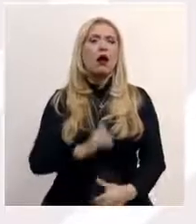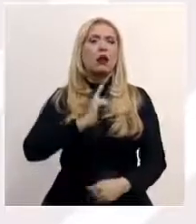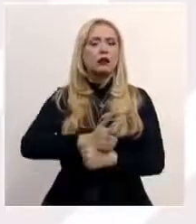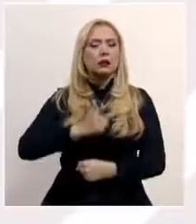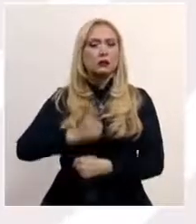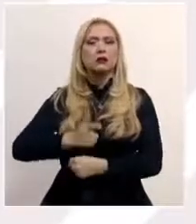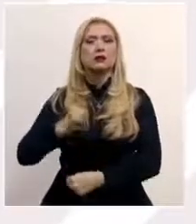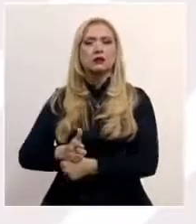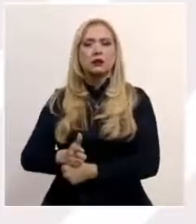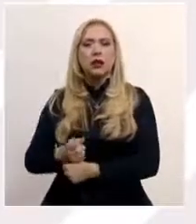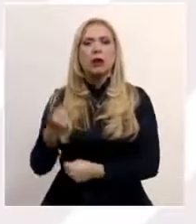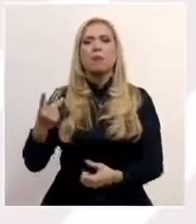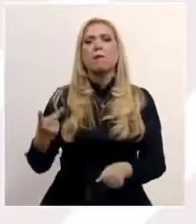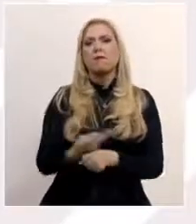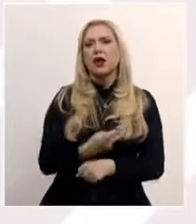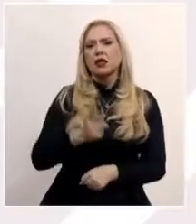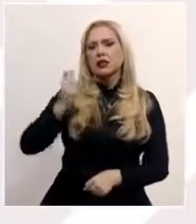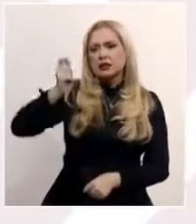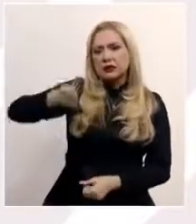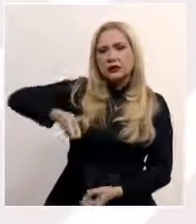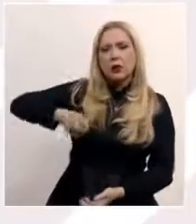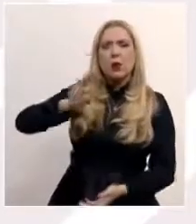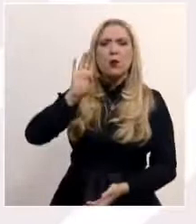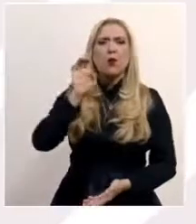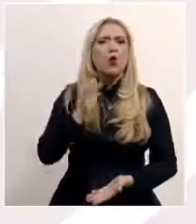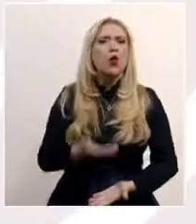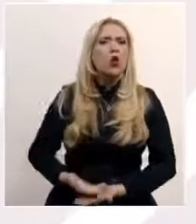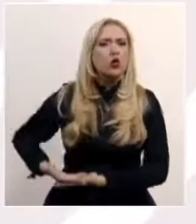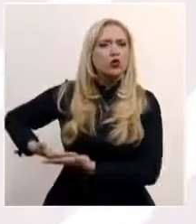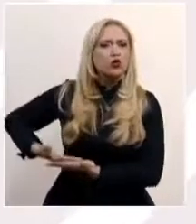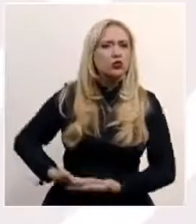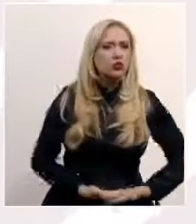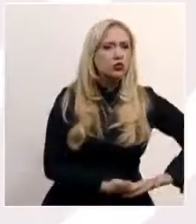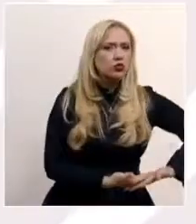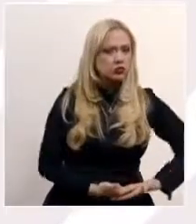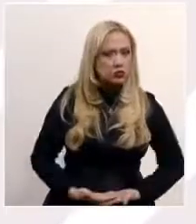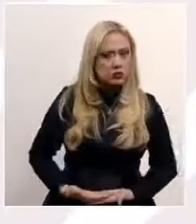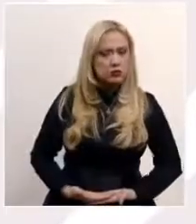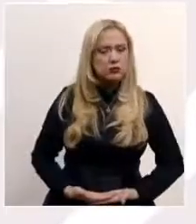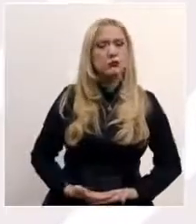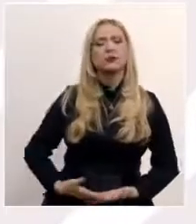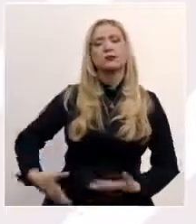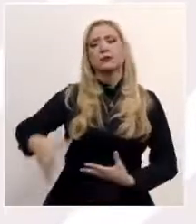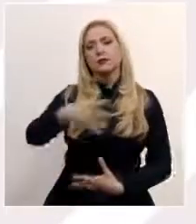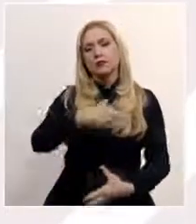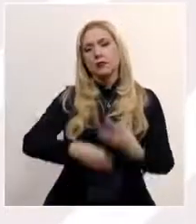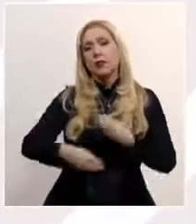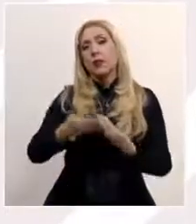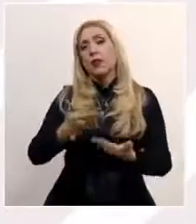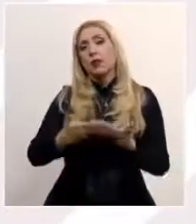en la primera infancia de nuestro país. Y con respecto a lo particular, ¿no? Que es la